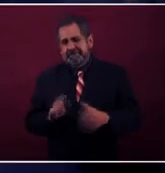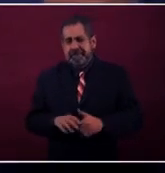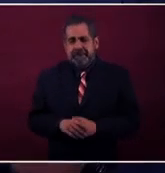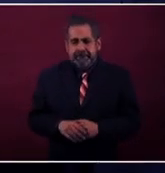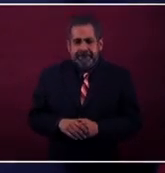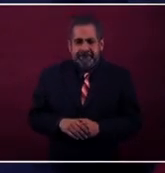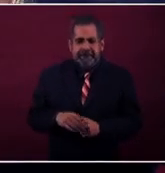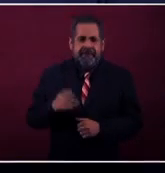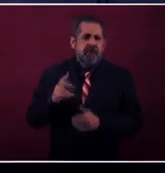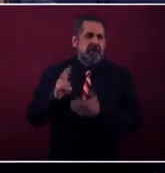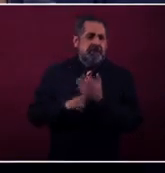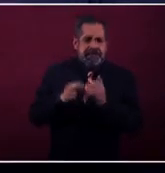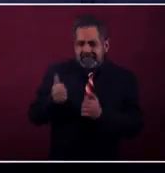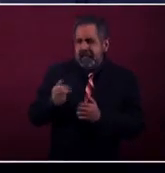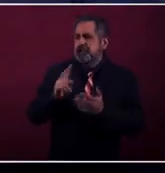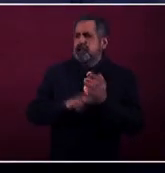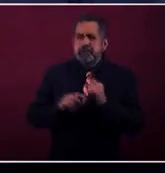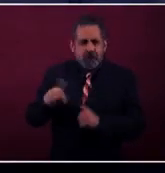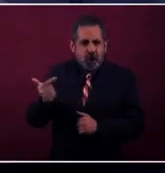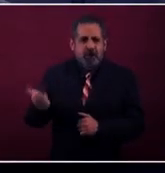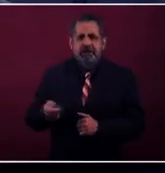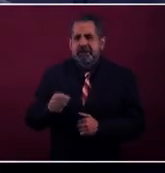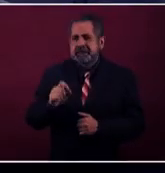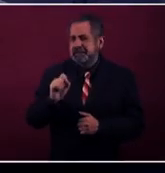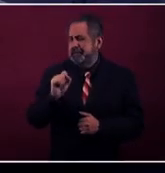en el 6 y en el 12,